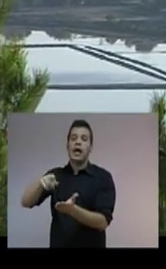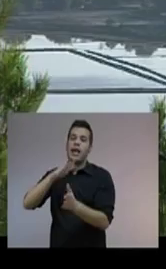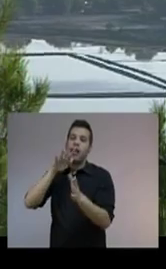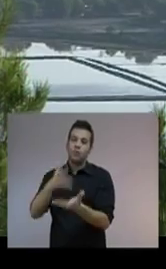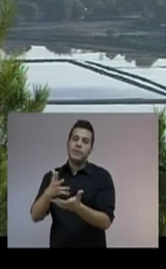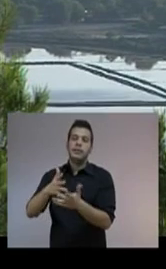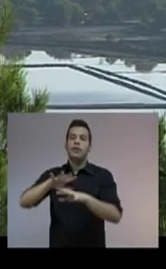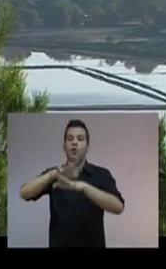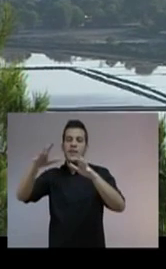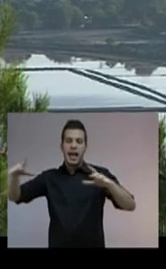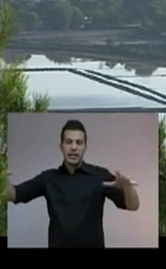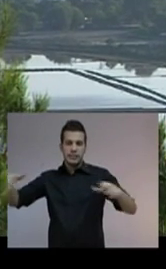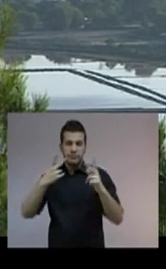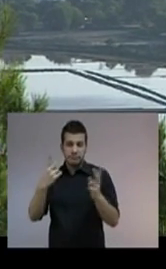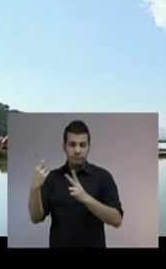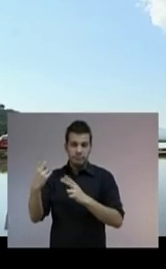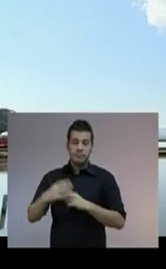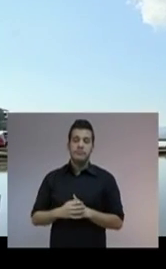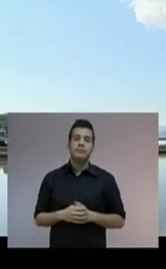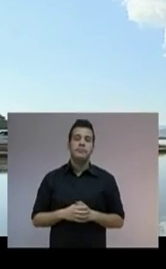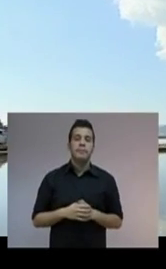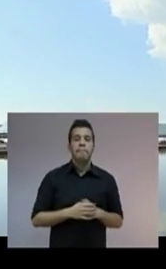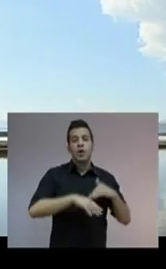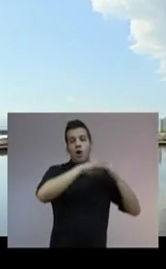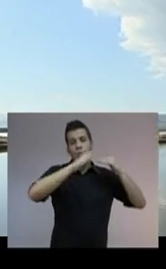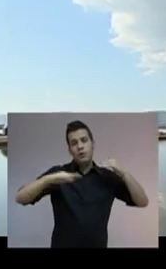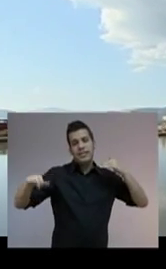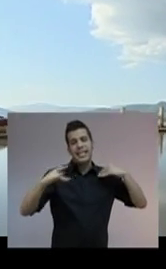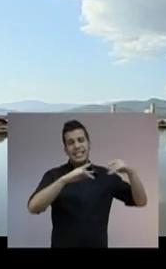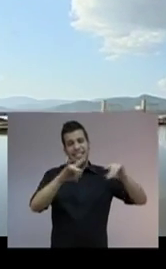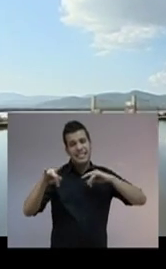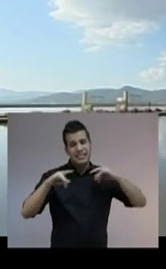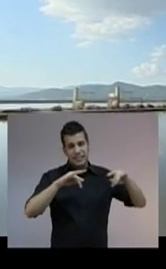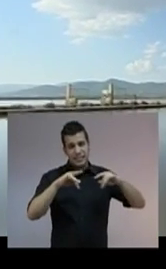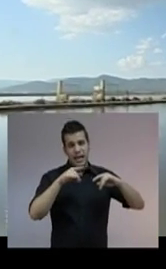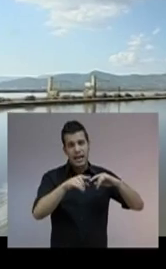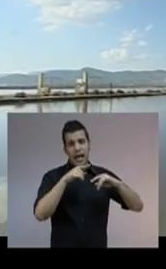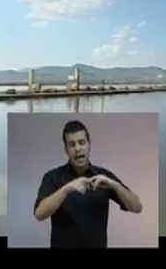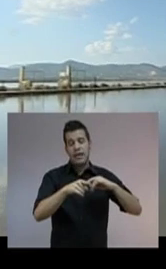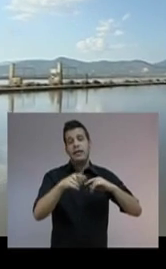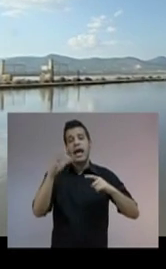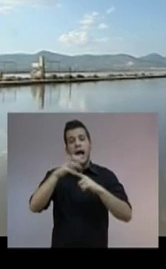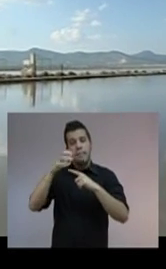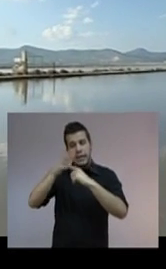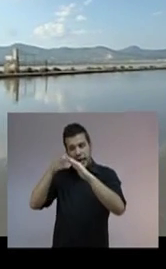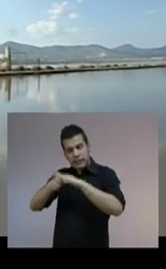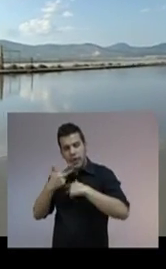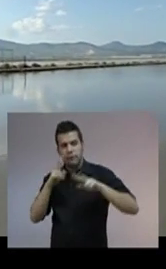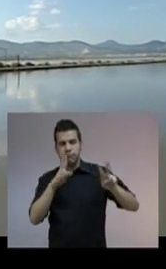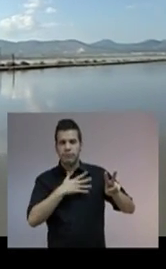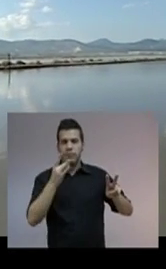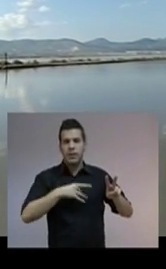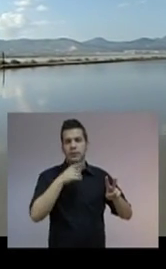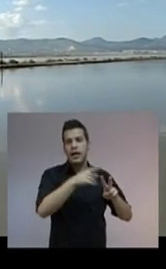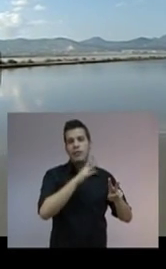humedales. Las emblemáticas montañas de sal que nos encontramos a la entrada del parque son el reflejo de una